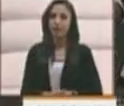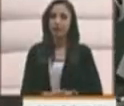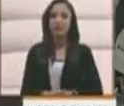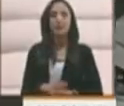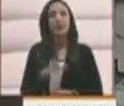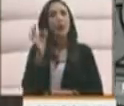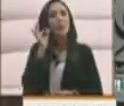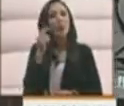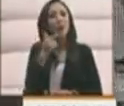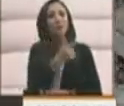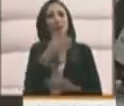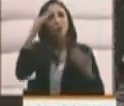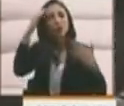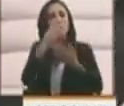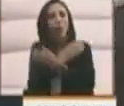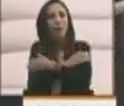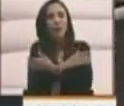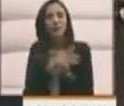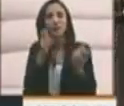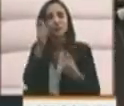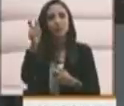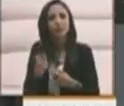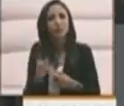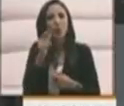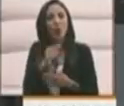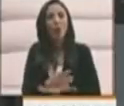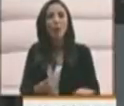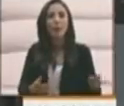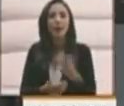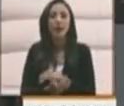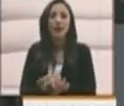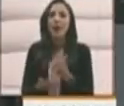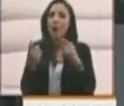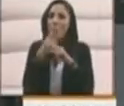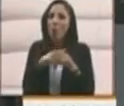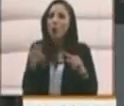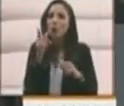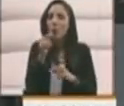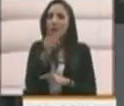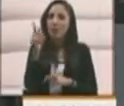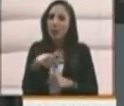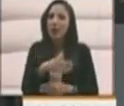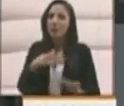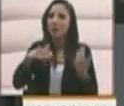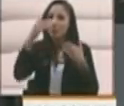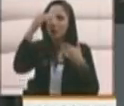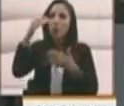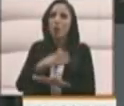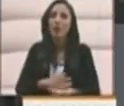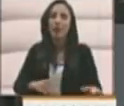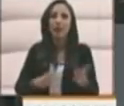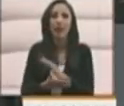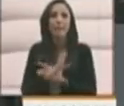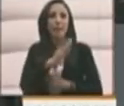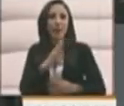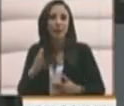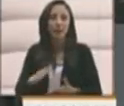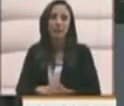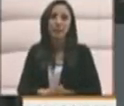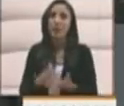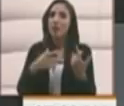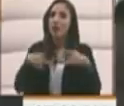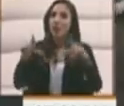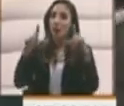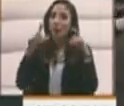saludos, Pirela. Un abrazo, querido hermano. Ángeles Rodríguez dice maracucho en Barranquilla. Saludos desde Vargas.